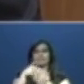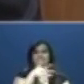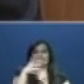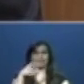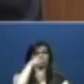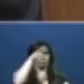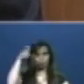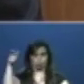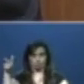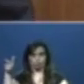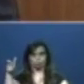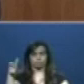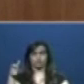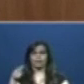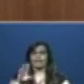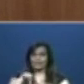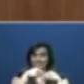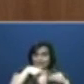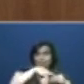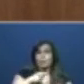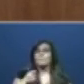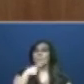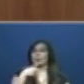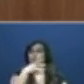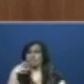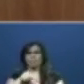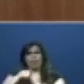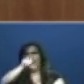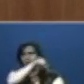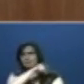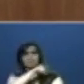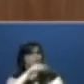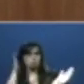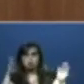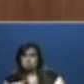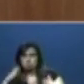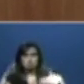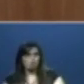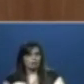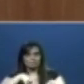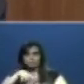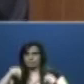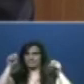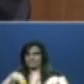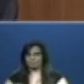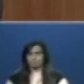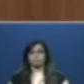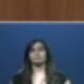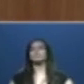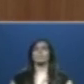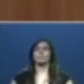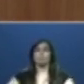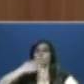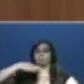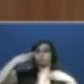localidades de las que más de 100 No tenían con anterioridad al mismo servicio de transporte para garantizar la